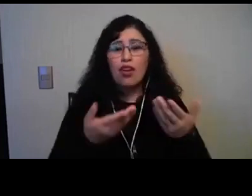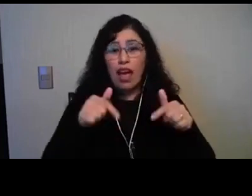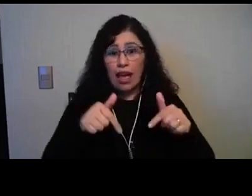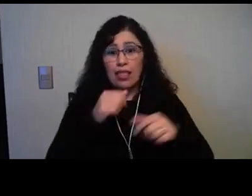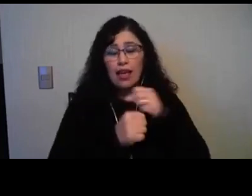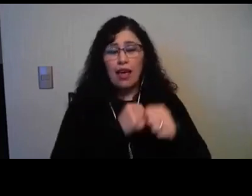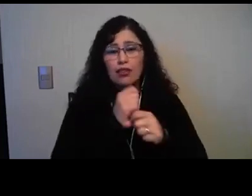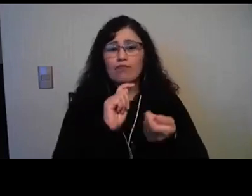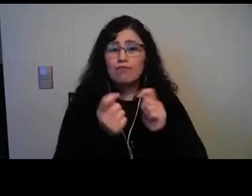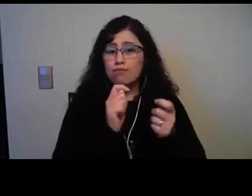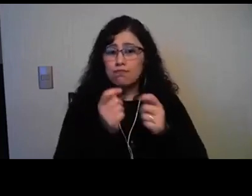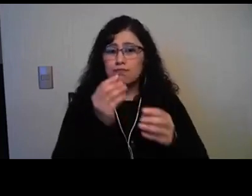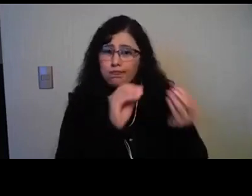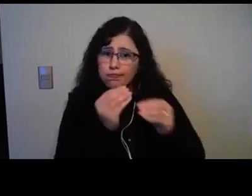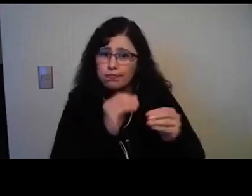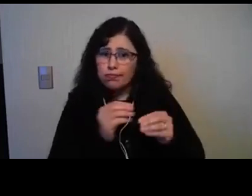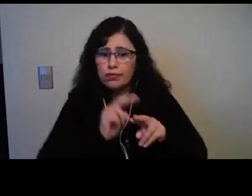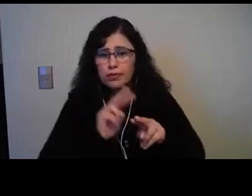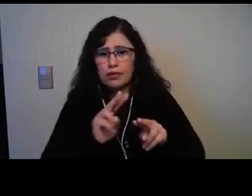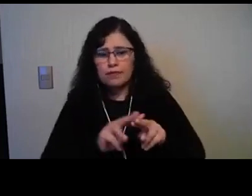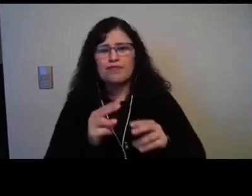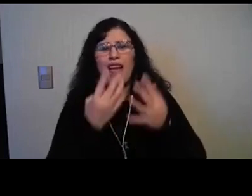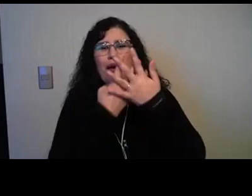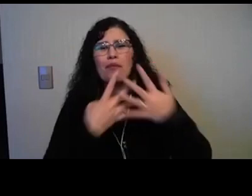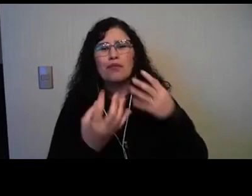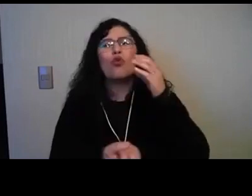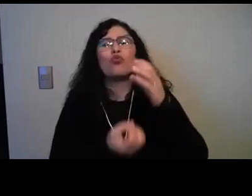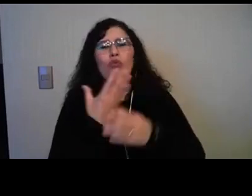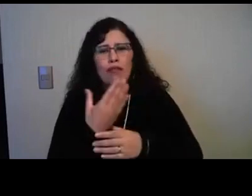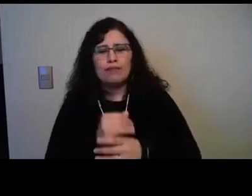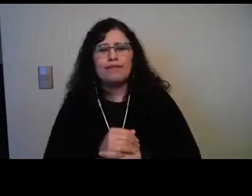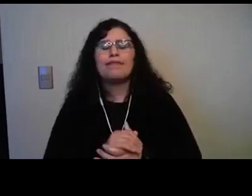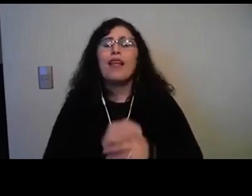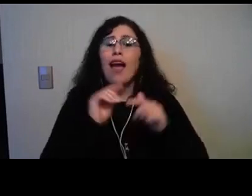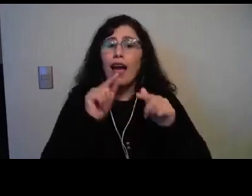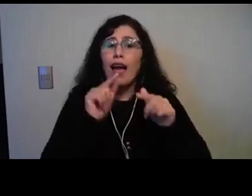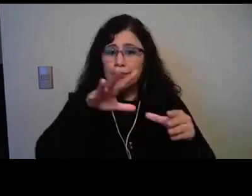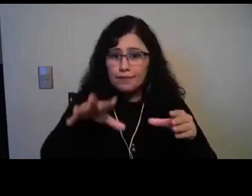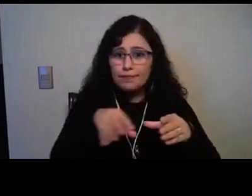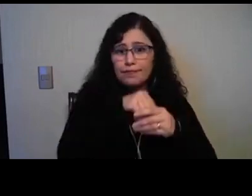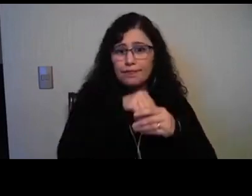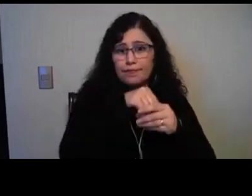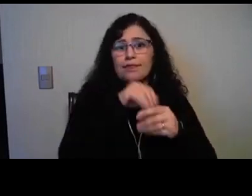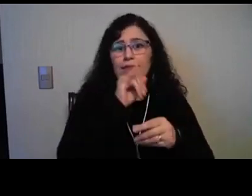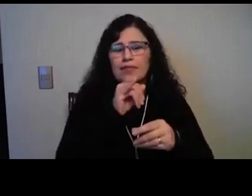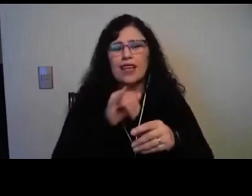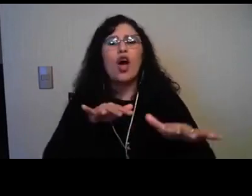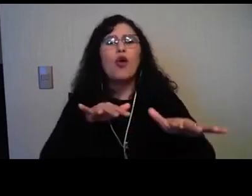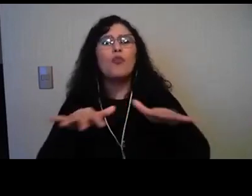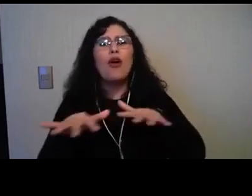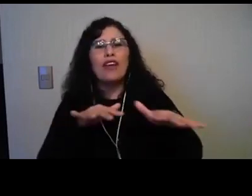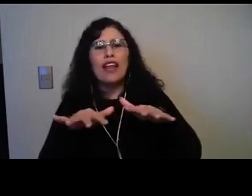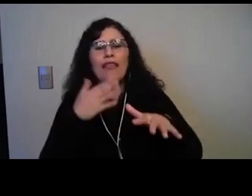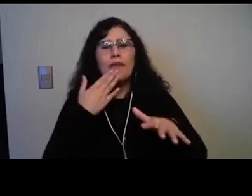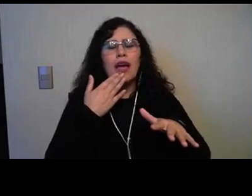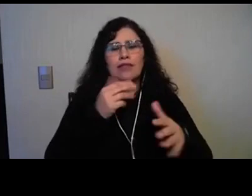para esta nueva malla innovada, ya, se incluyó, ya, y que tiene que ver con movilidad y transferencia